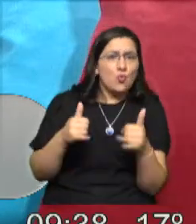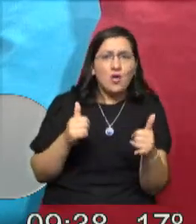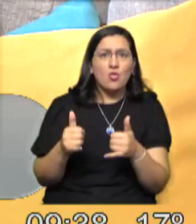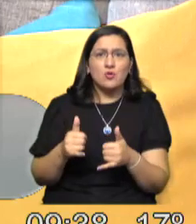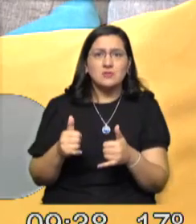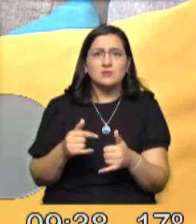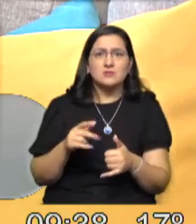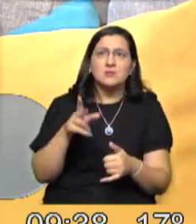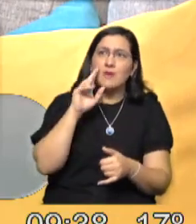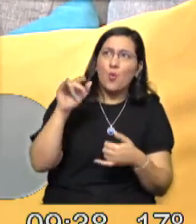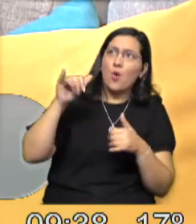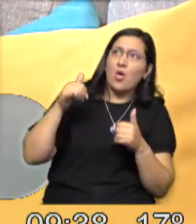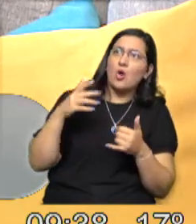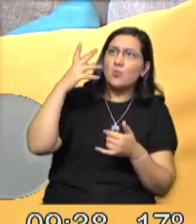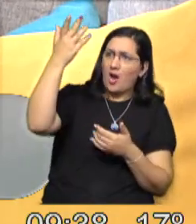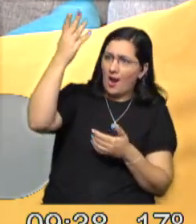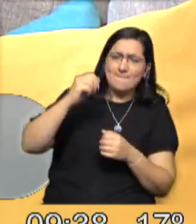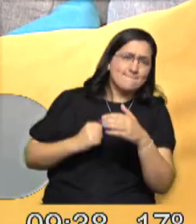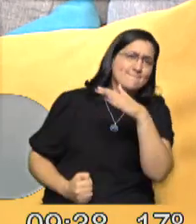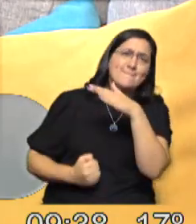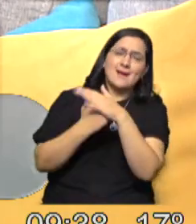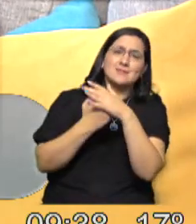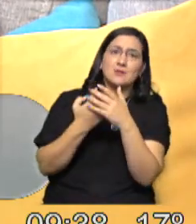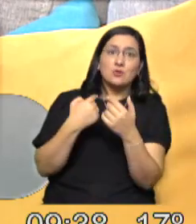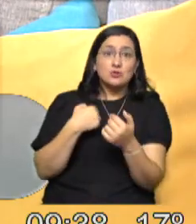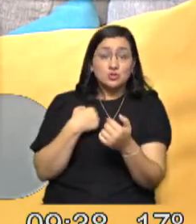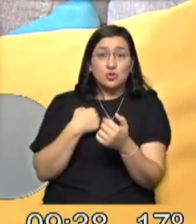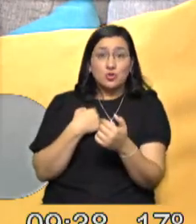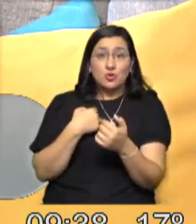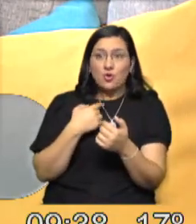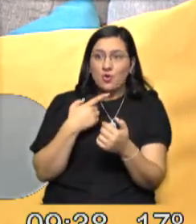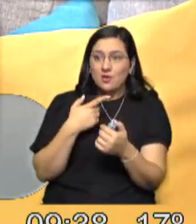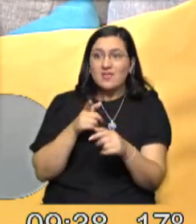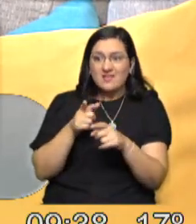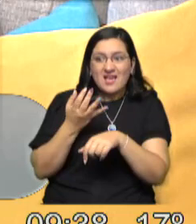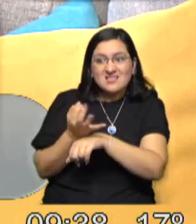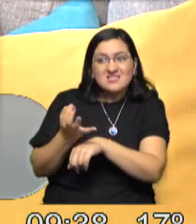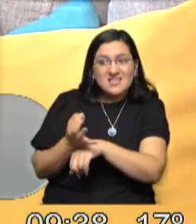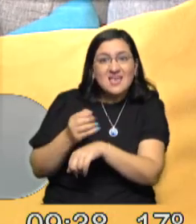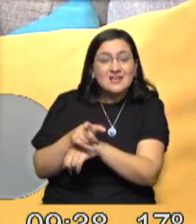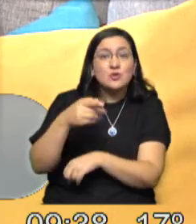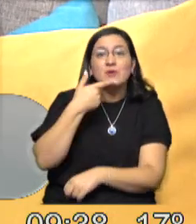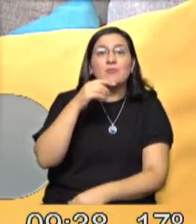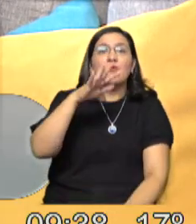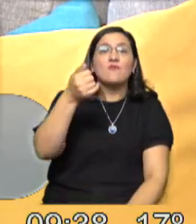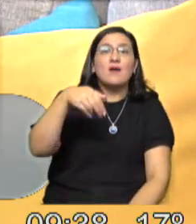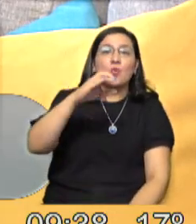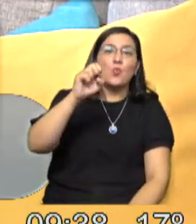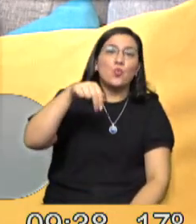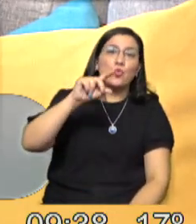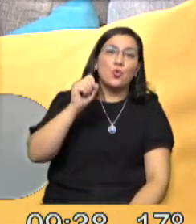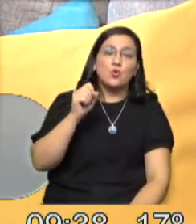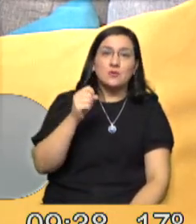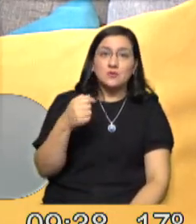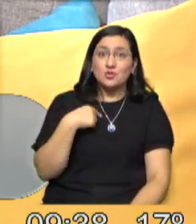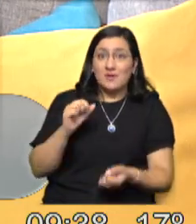vio allá arriba, ¿no? Es como el ídolo máximo. Y cuando me tocó enfrentarme con estos muchachos, por ejemplo, con Facundo, que justo estaba en el momento de auge, claro,